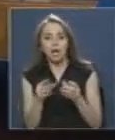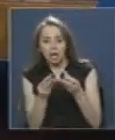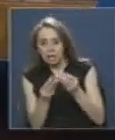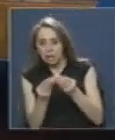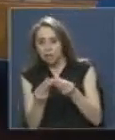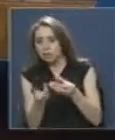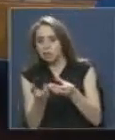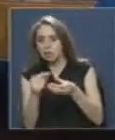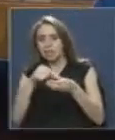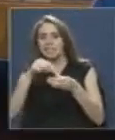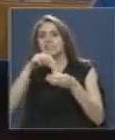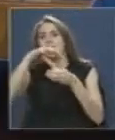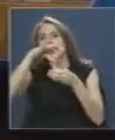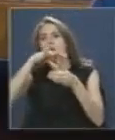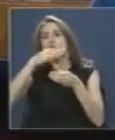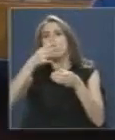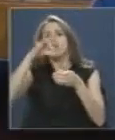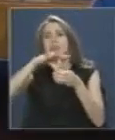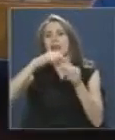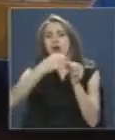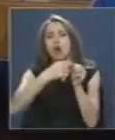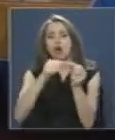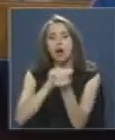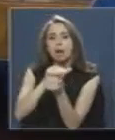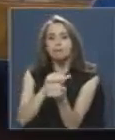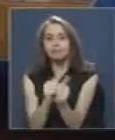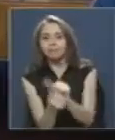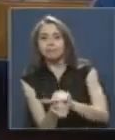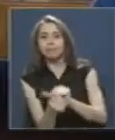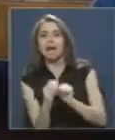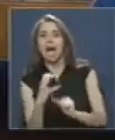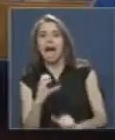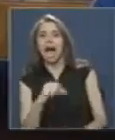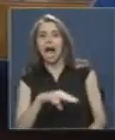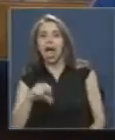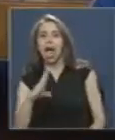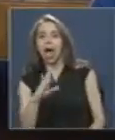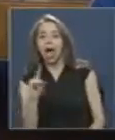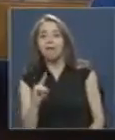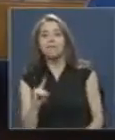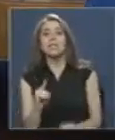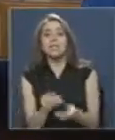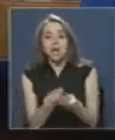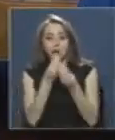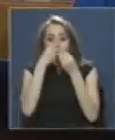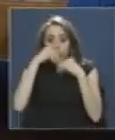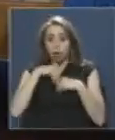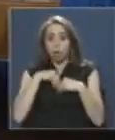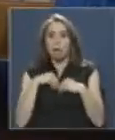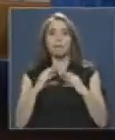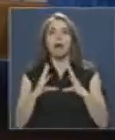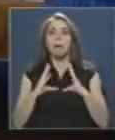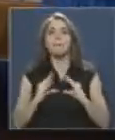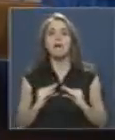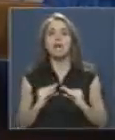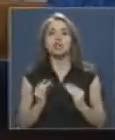producto derivado de la cannabis para aliviar algún dolor.